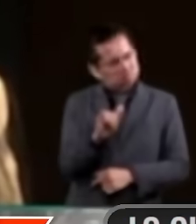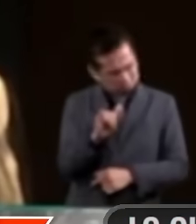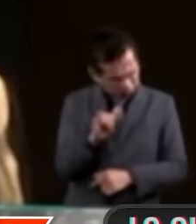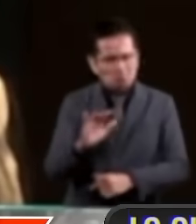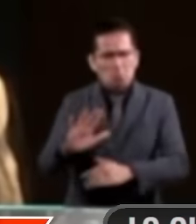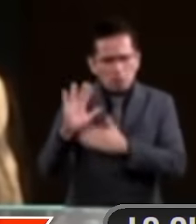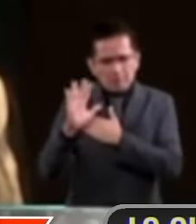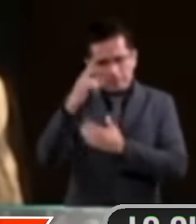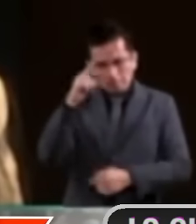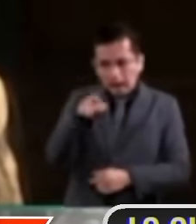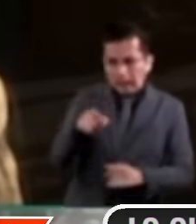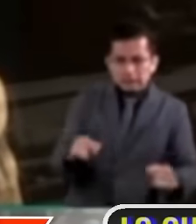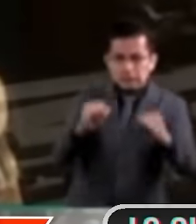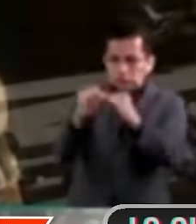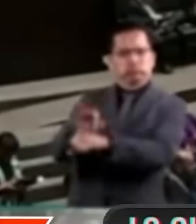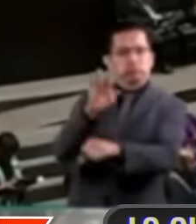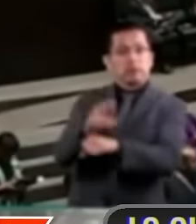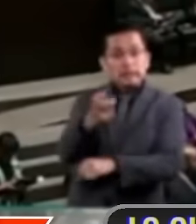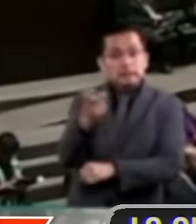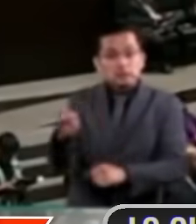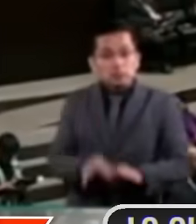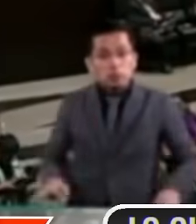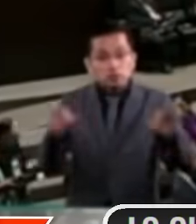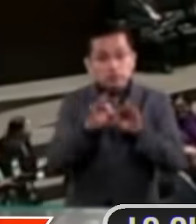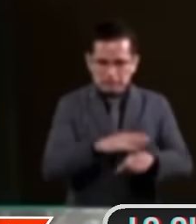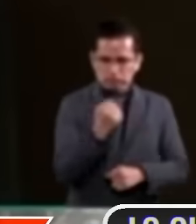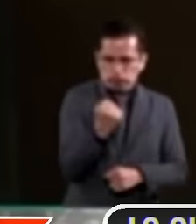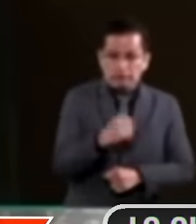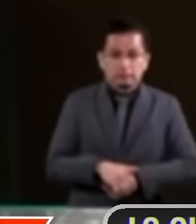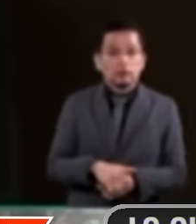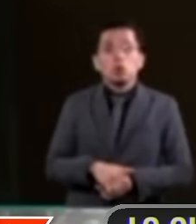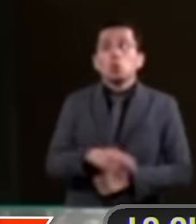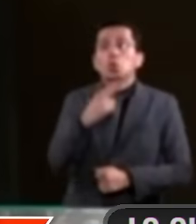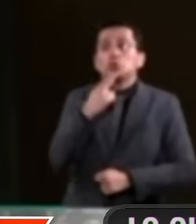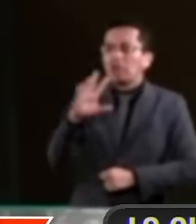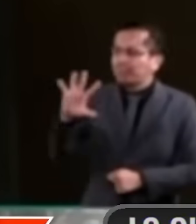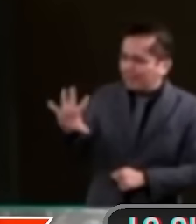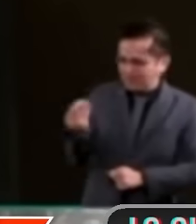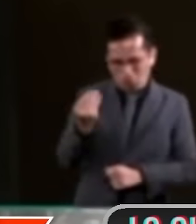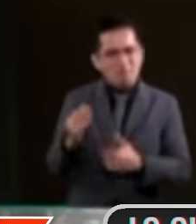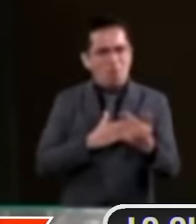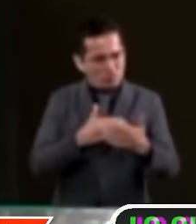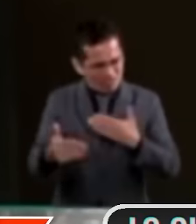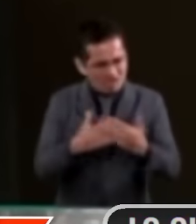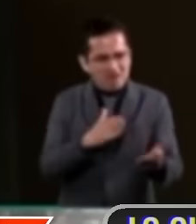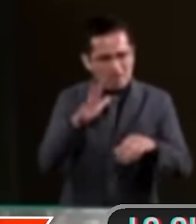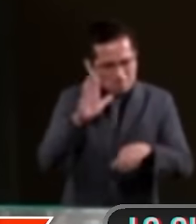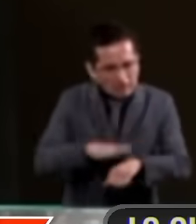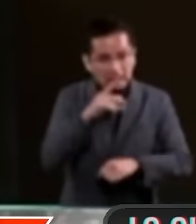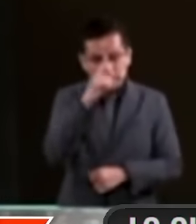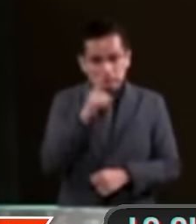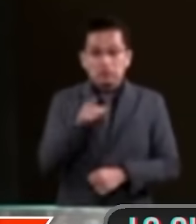estuvo la del PRI, esta Carolina Villano, que quiso ser gobernadora de Hidalgo y no le salió. Y después de Carolina Villano se subió la canija de